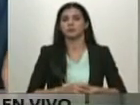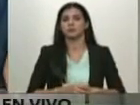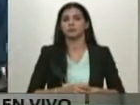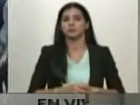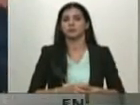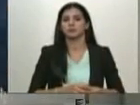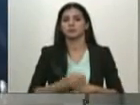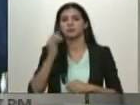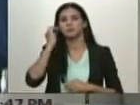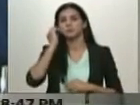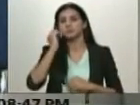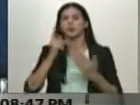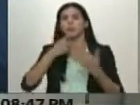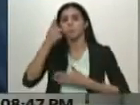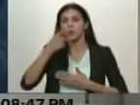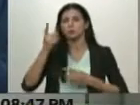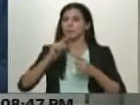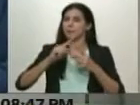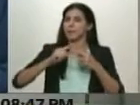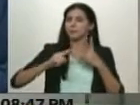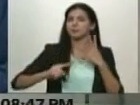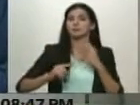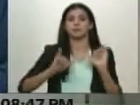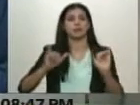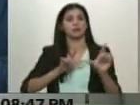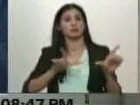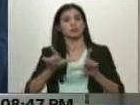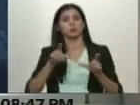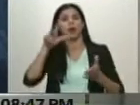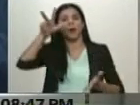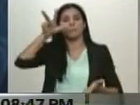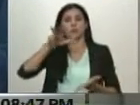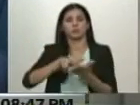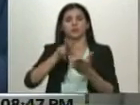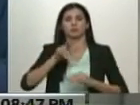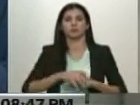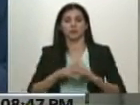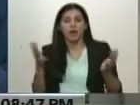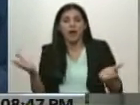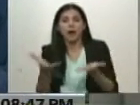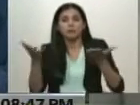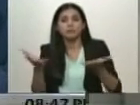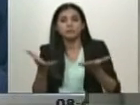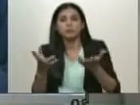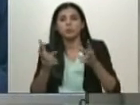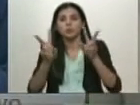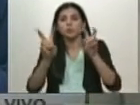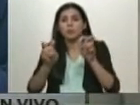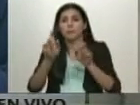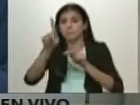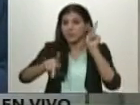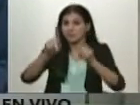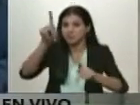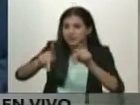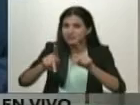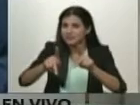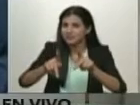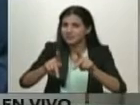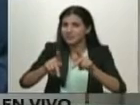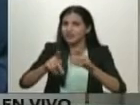que estoy anunciando y que he aprobado. Estimular a los nuevos actores del modelo